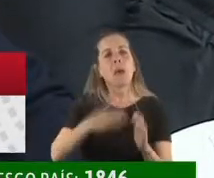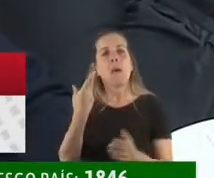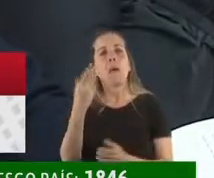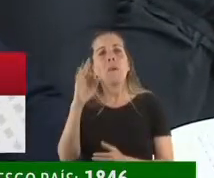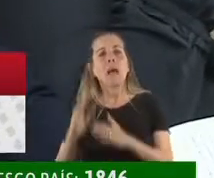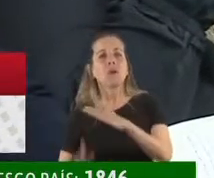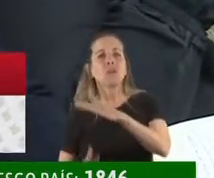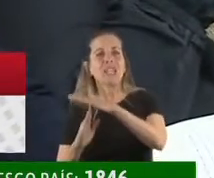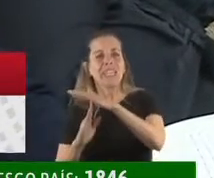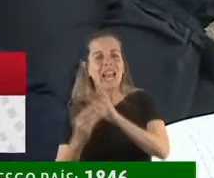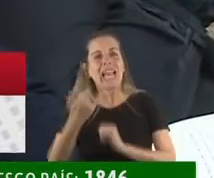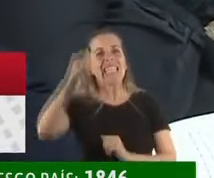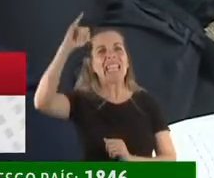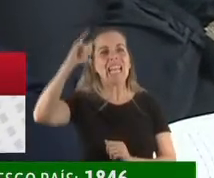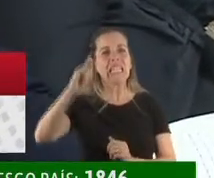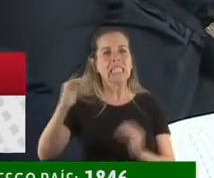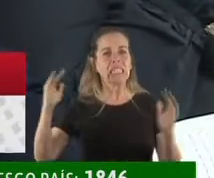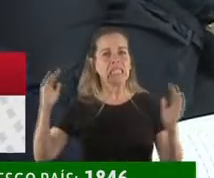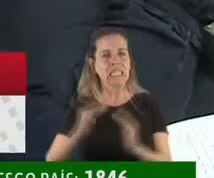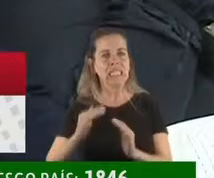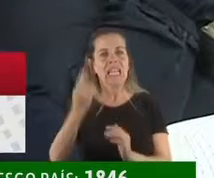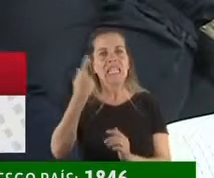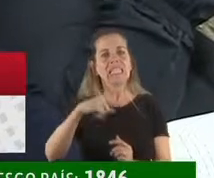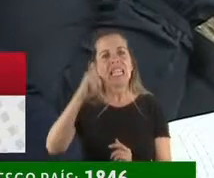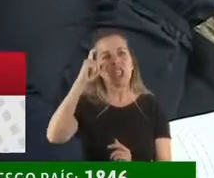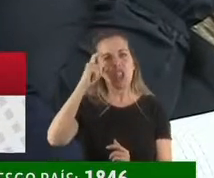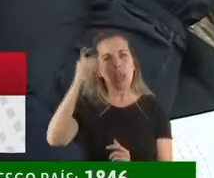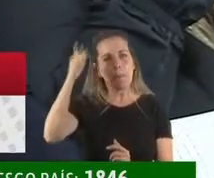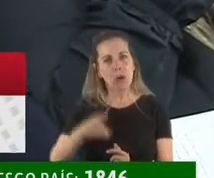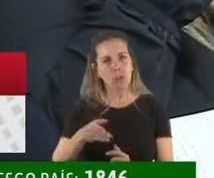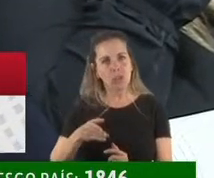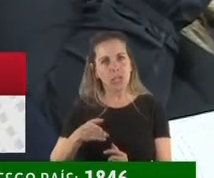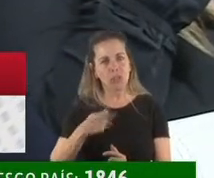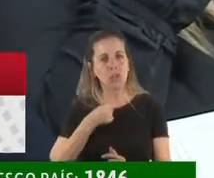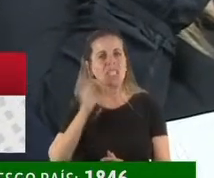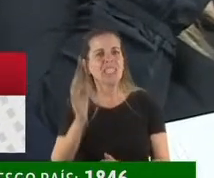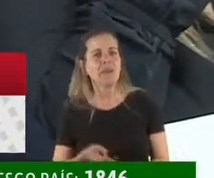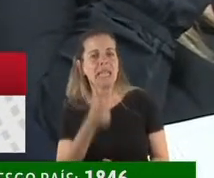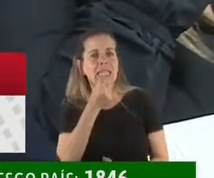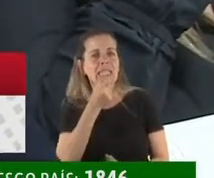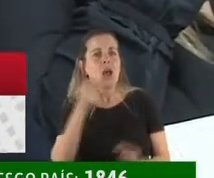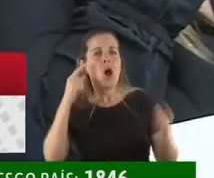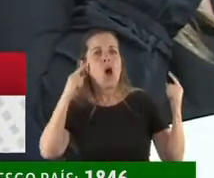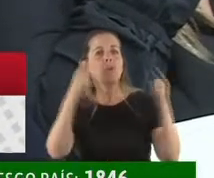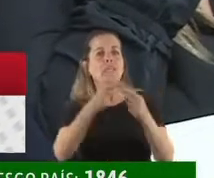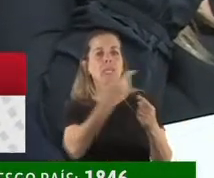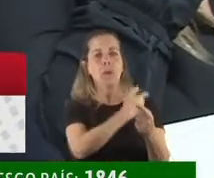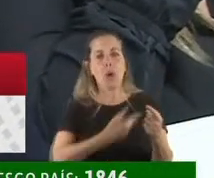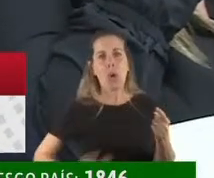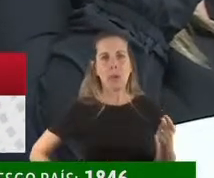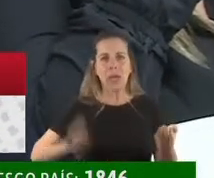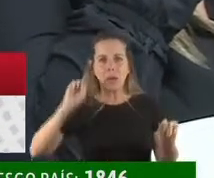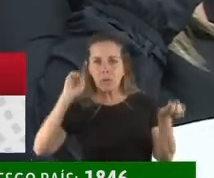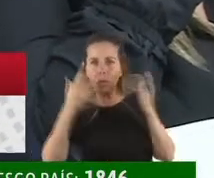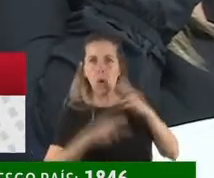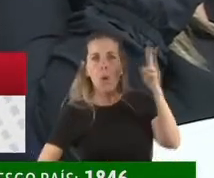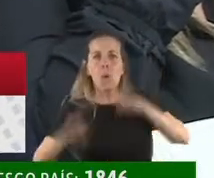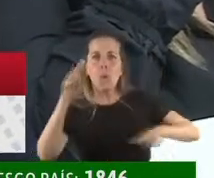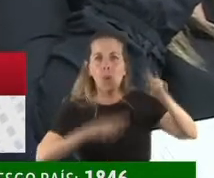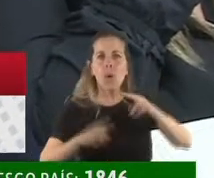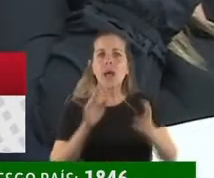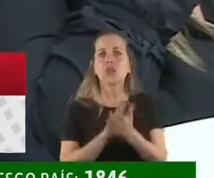tasa 110 Quisiera saber si el objetivo del gobierno es justamente que no se renueven los plazos